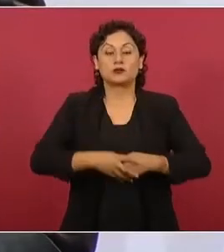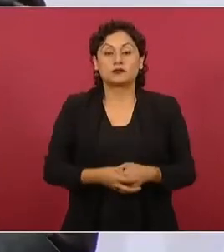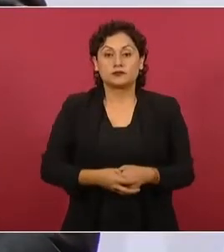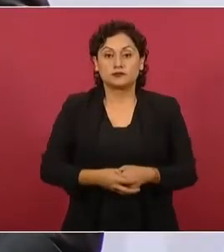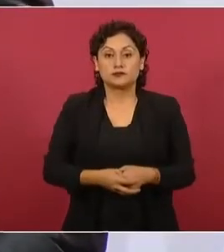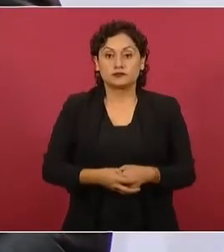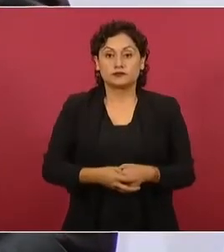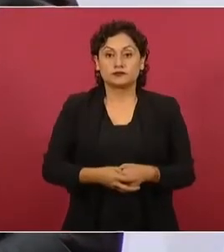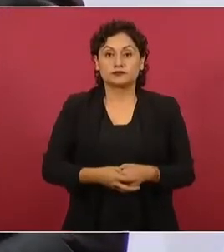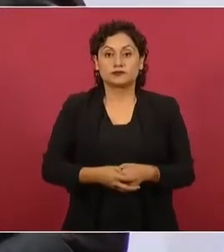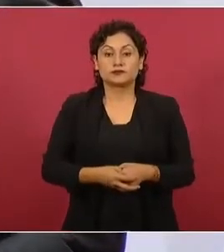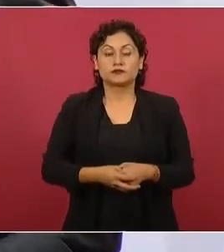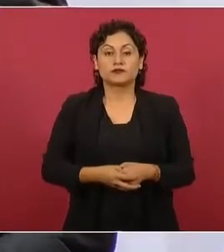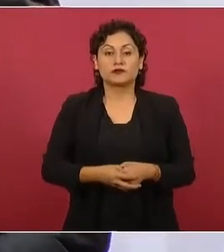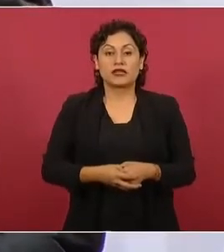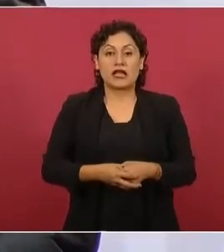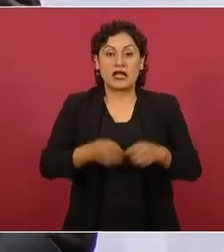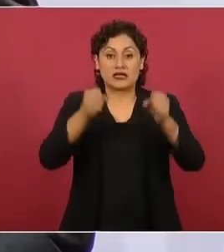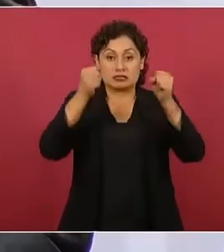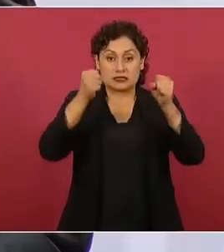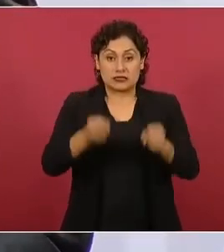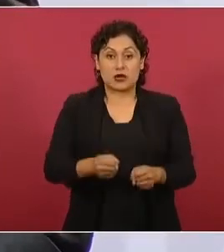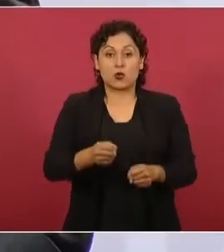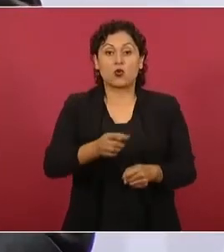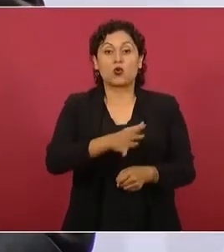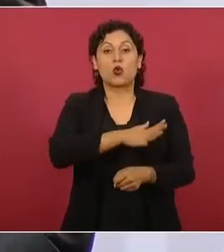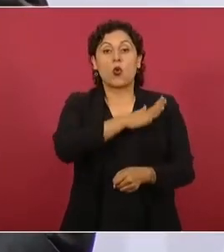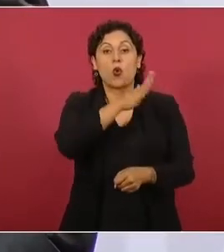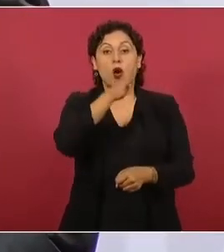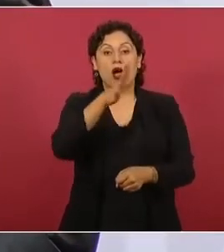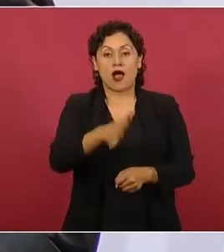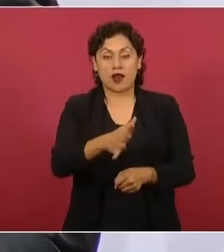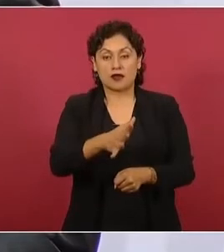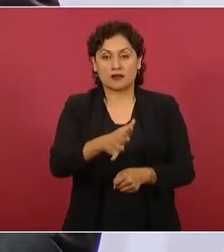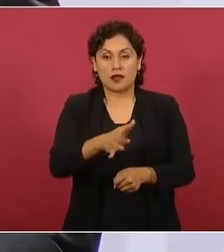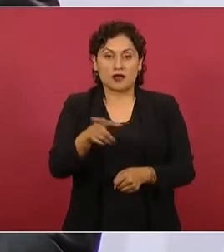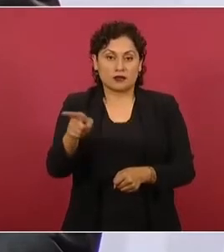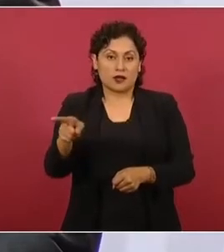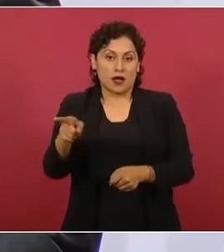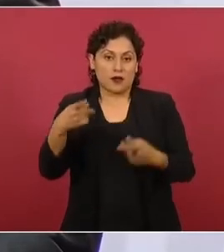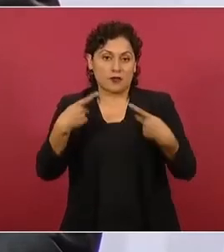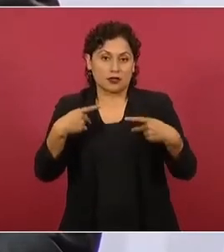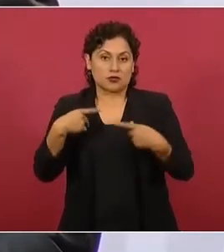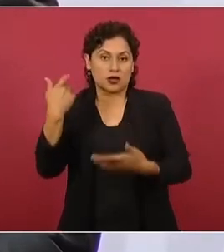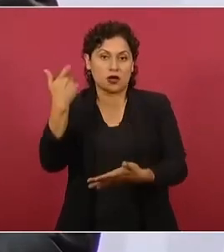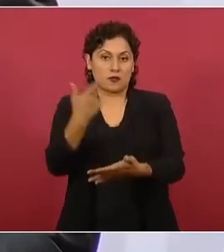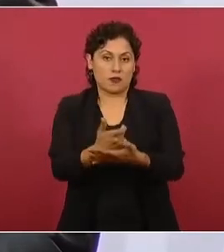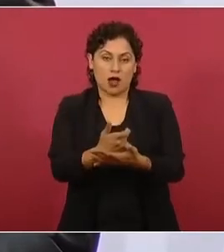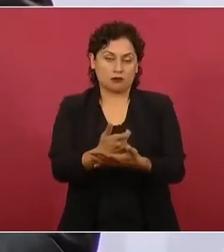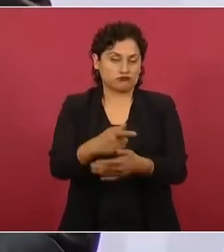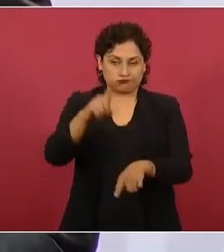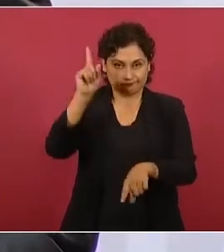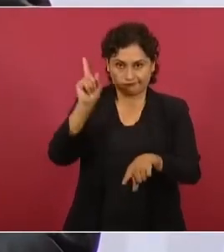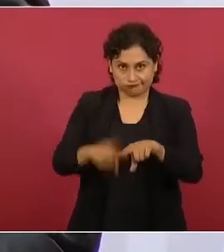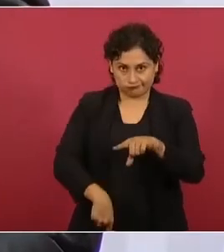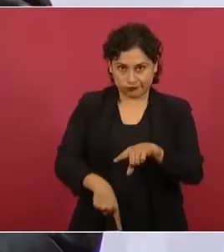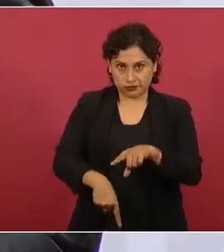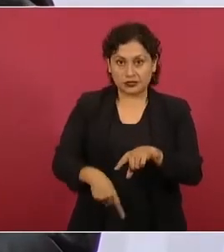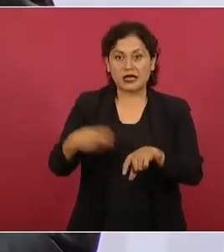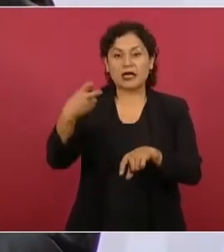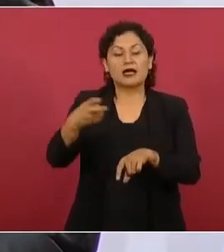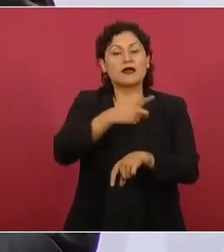y escasamente útil seguro de calidad que ahora paga el derechohabiente por una fórmula que proteja y